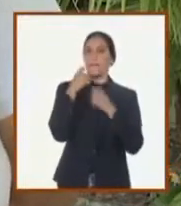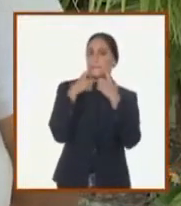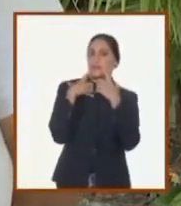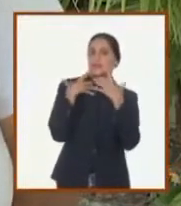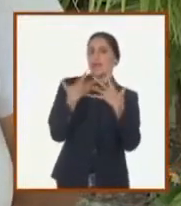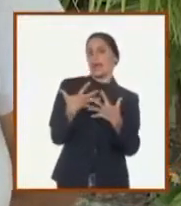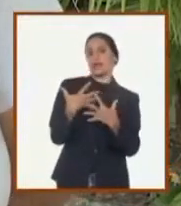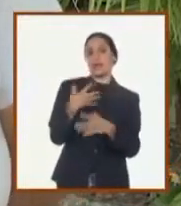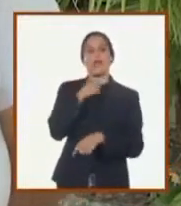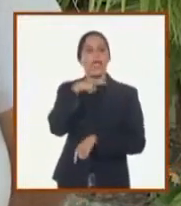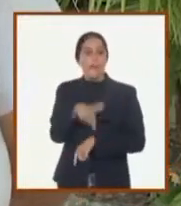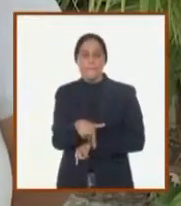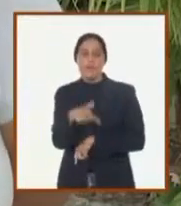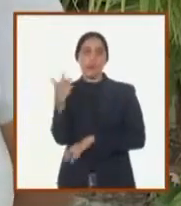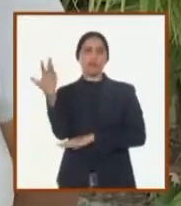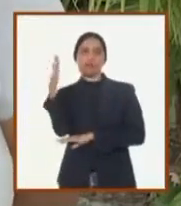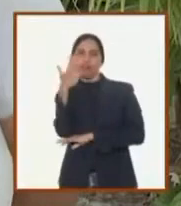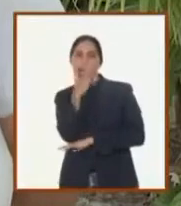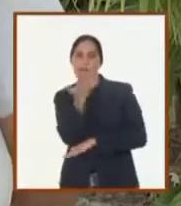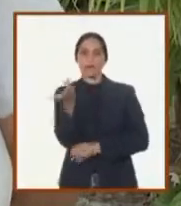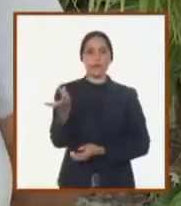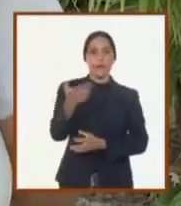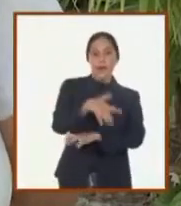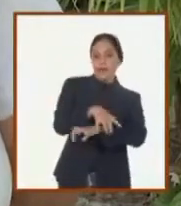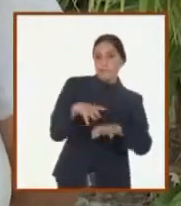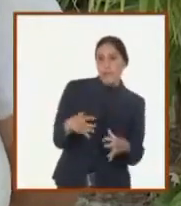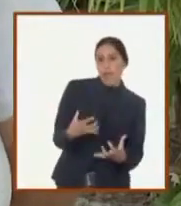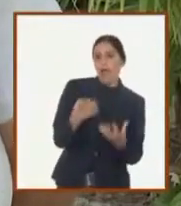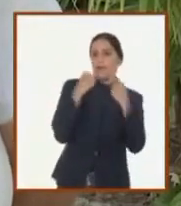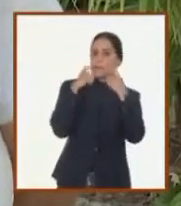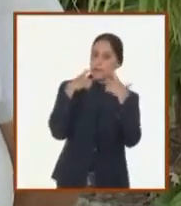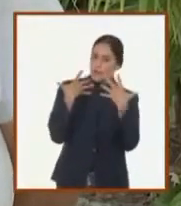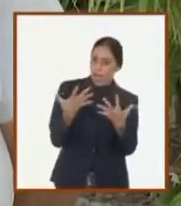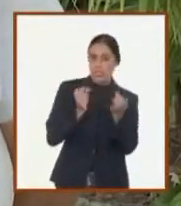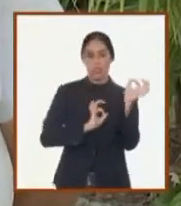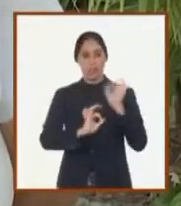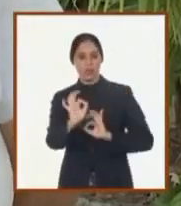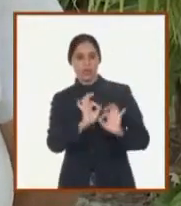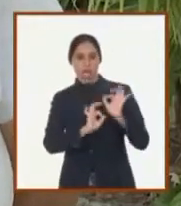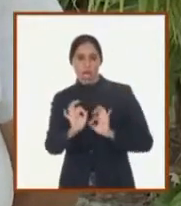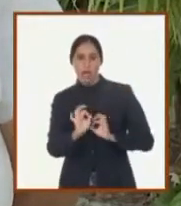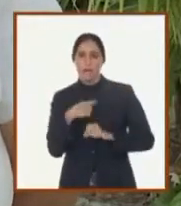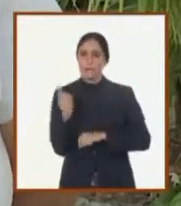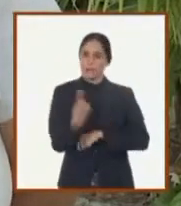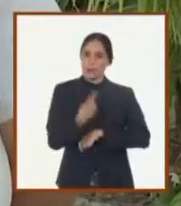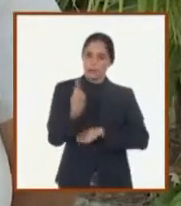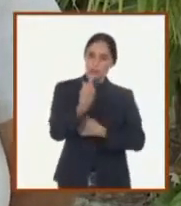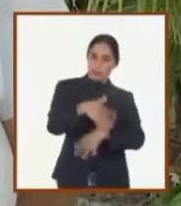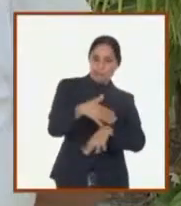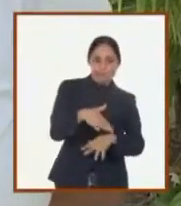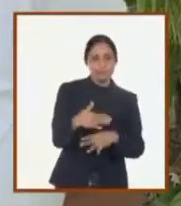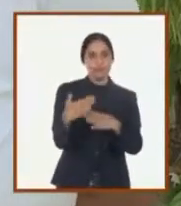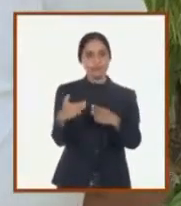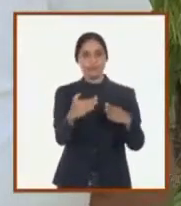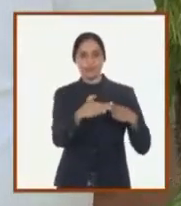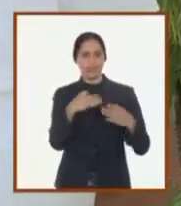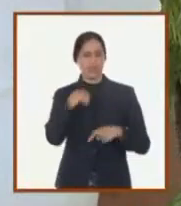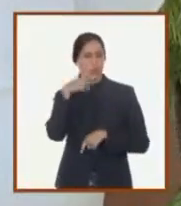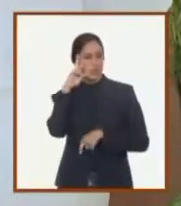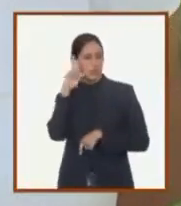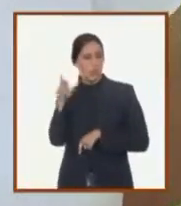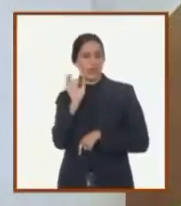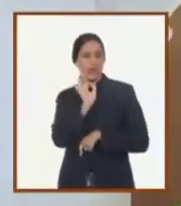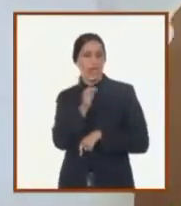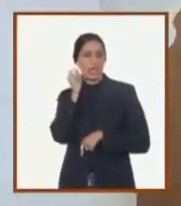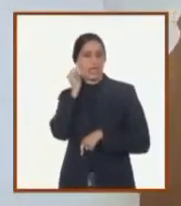árbol lo que importa un animal lo que es hacer barrio yo recuerdo a Celia